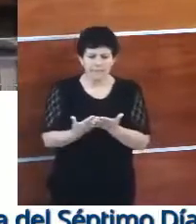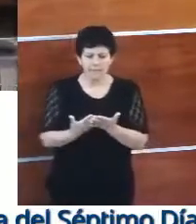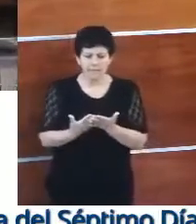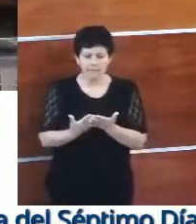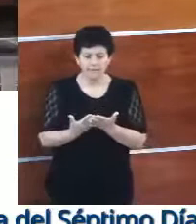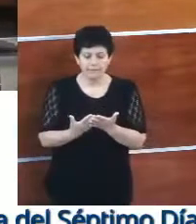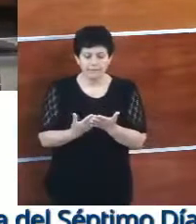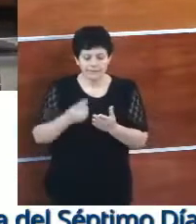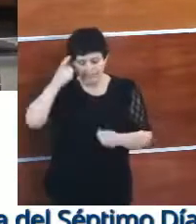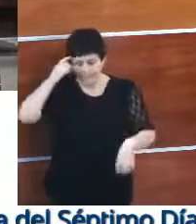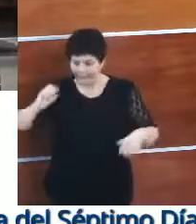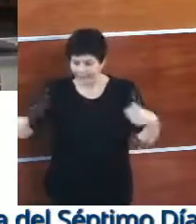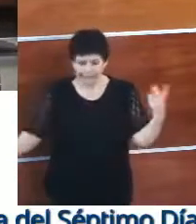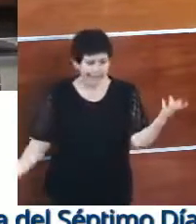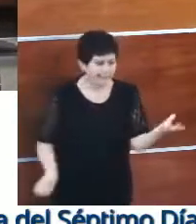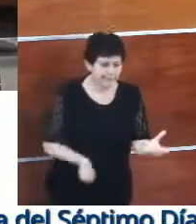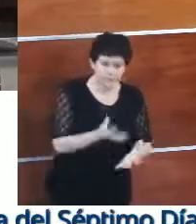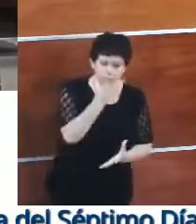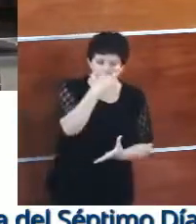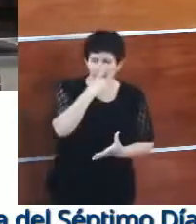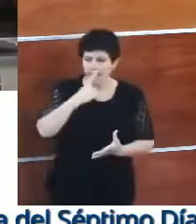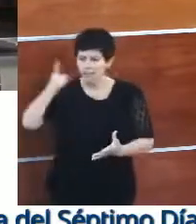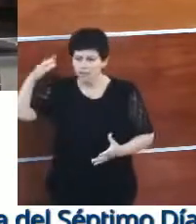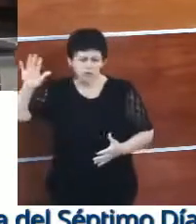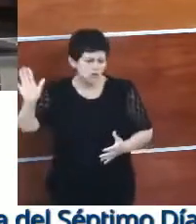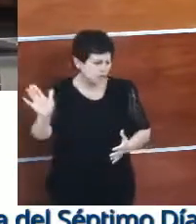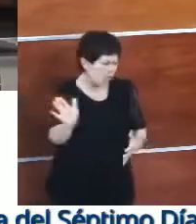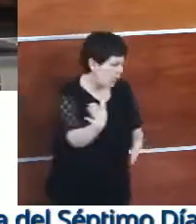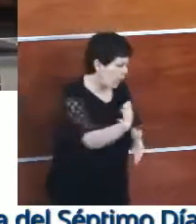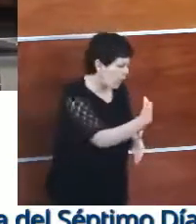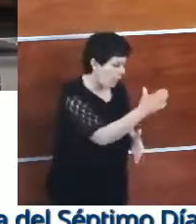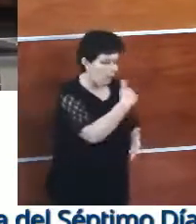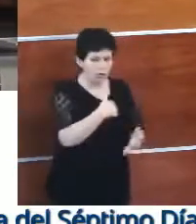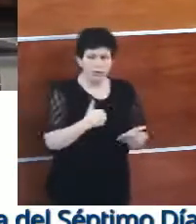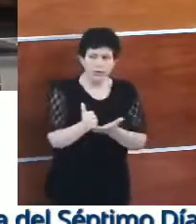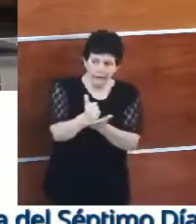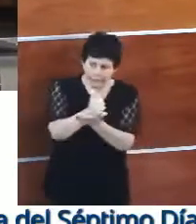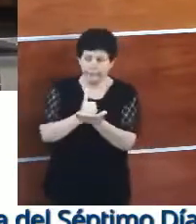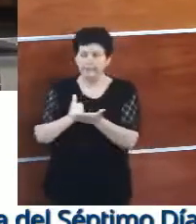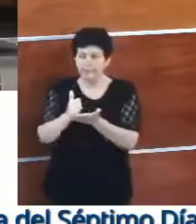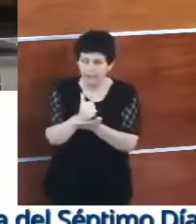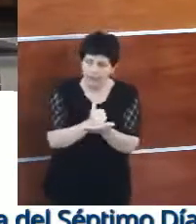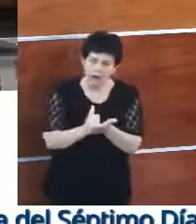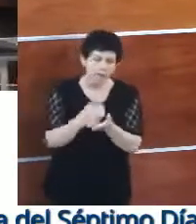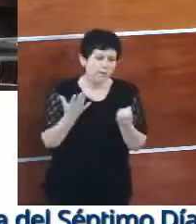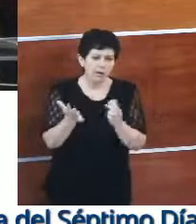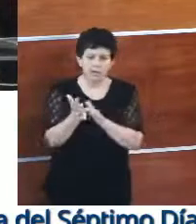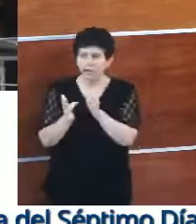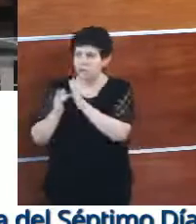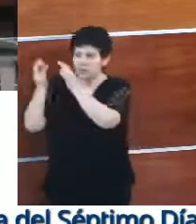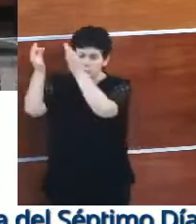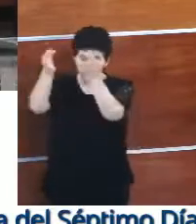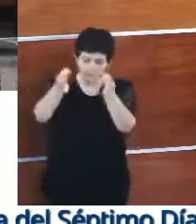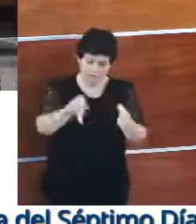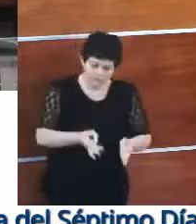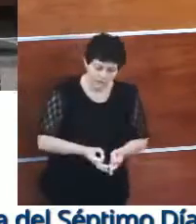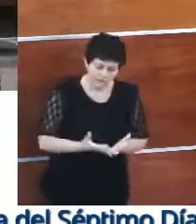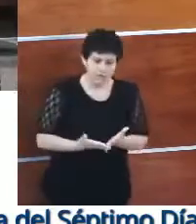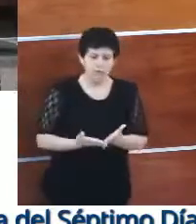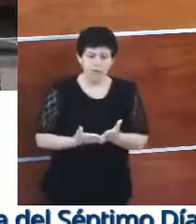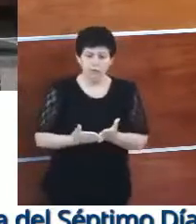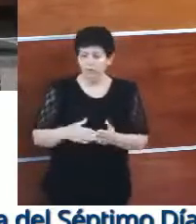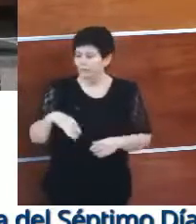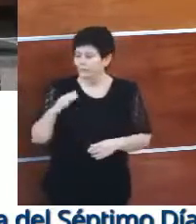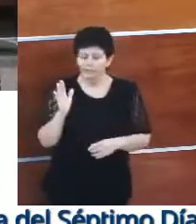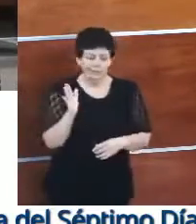creación es el aguardar la manifestación de los hijos de Dios, dice el verso 19, Romanos 8. Porque la